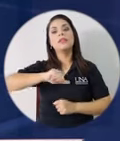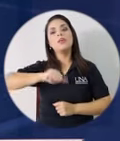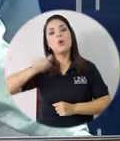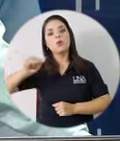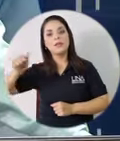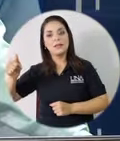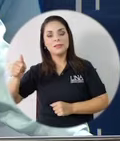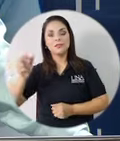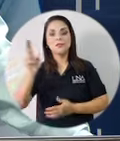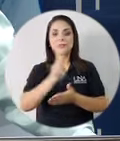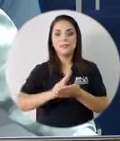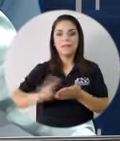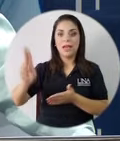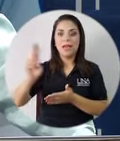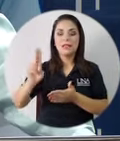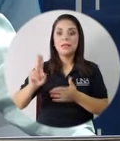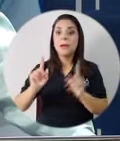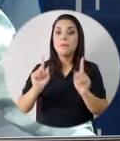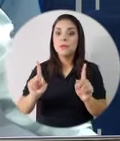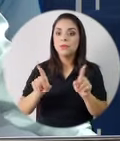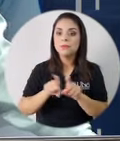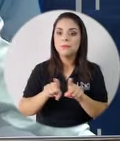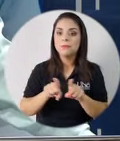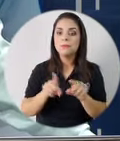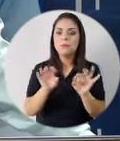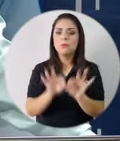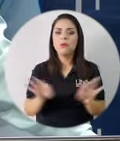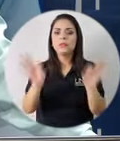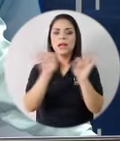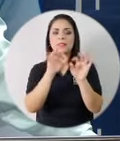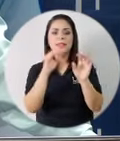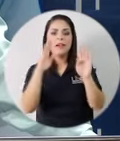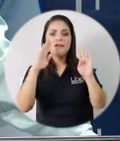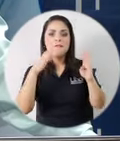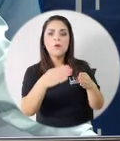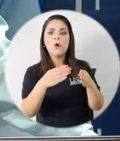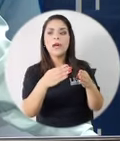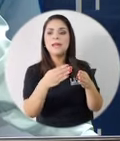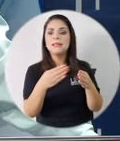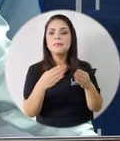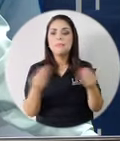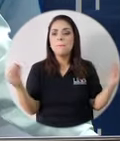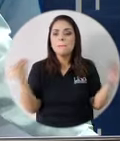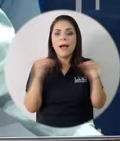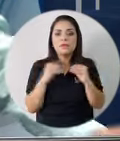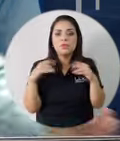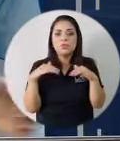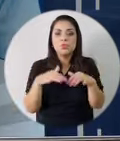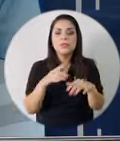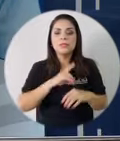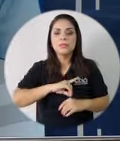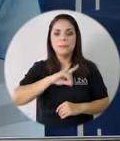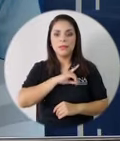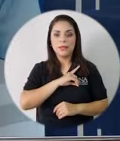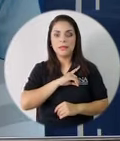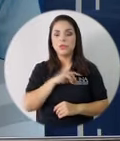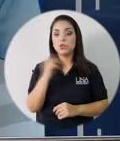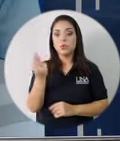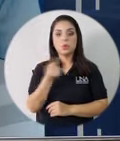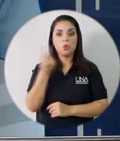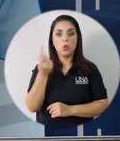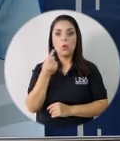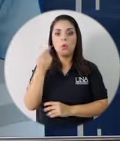otras universidades. Pero también es importante el enfoque transdisciplinario, en el sentido de que no solamente